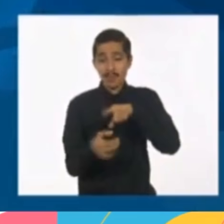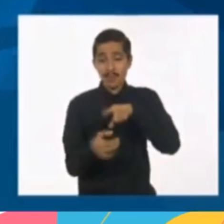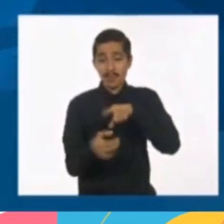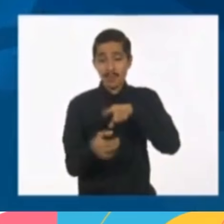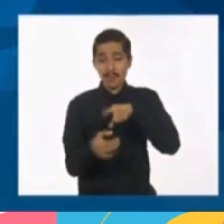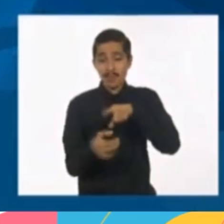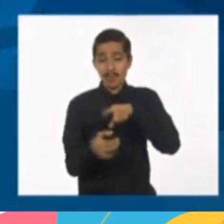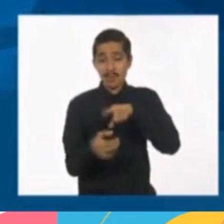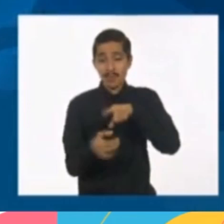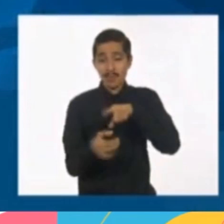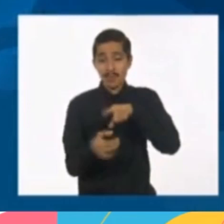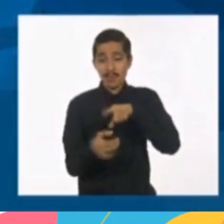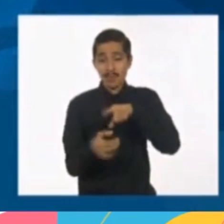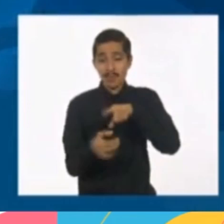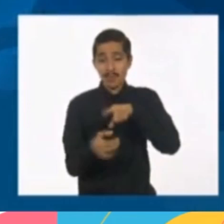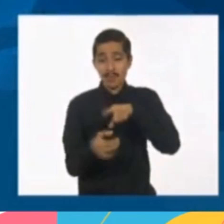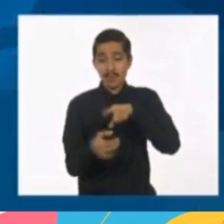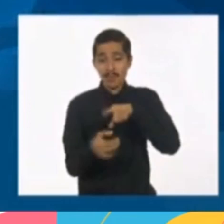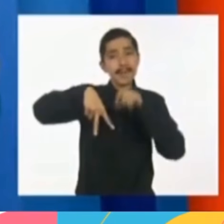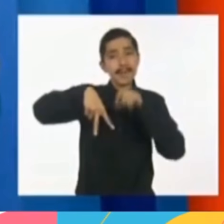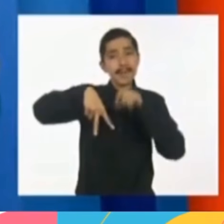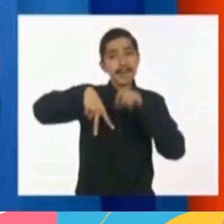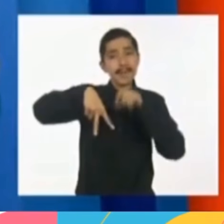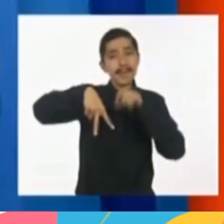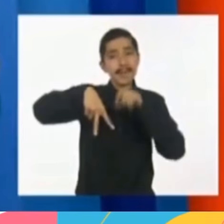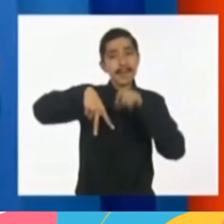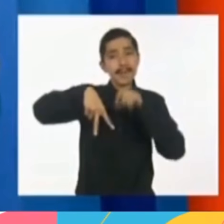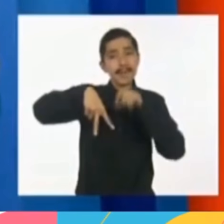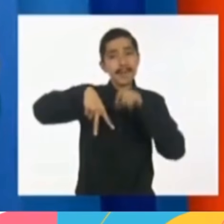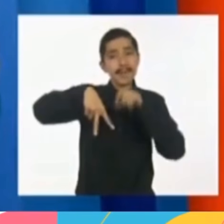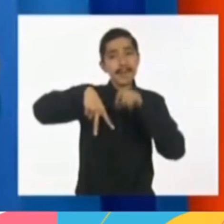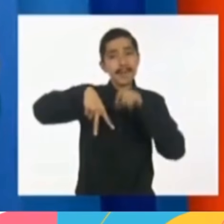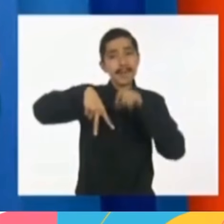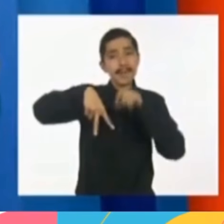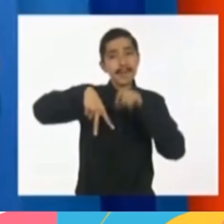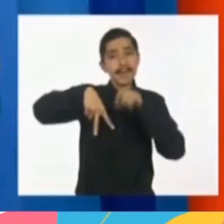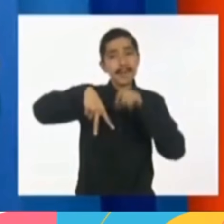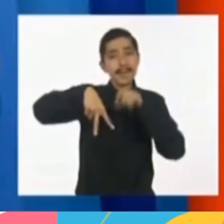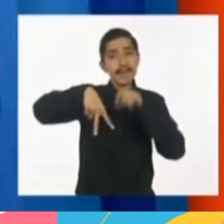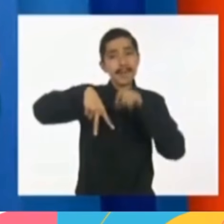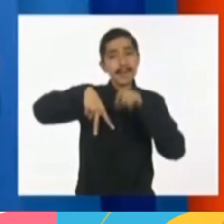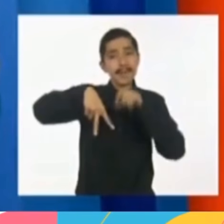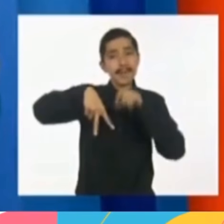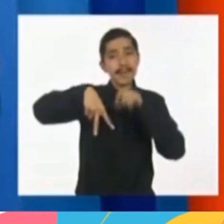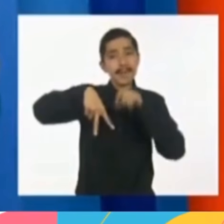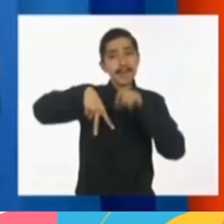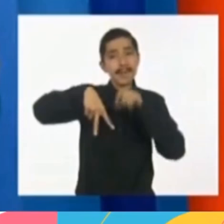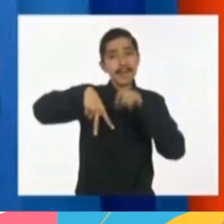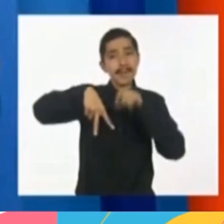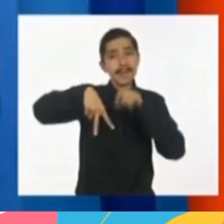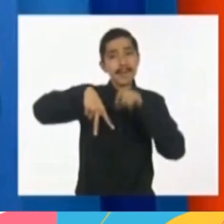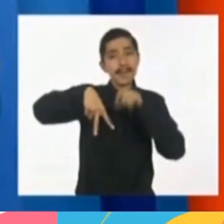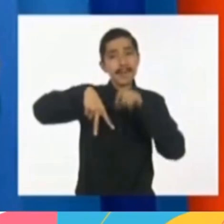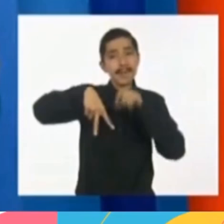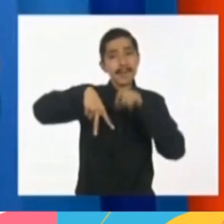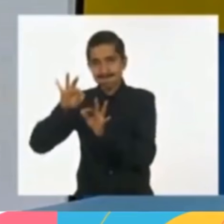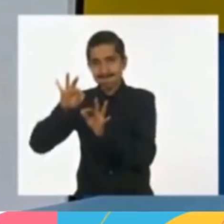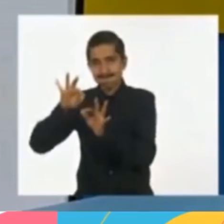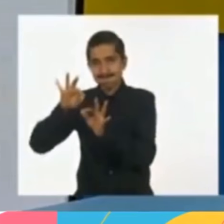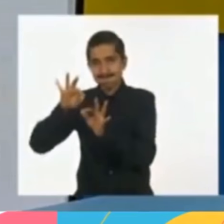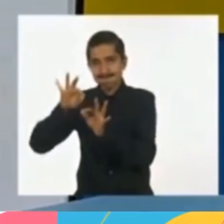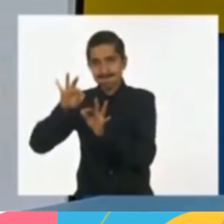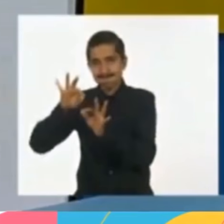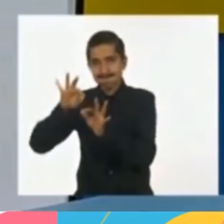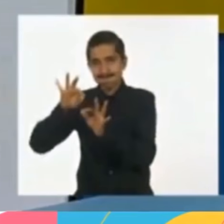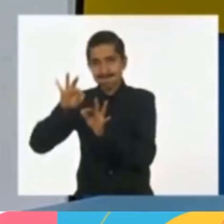todas las alturas están dentro de un triángulo no porque algunas ocasiones la altura está fuera del triángulo pero esto depende del tipo de triángulo